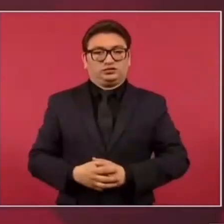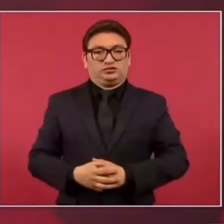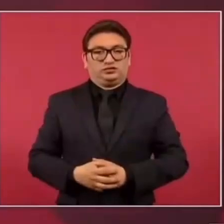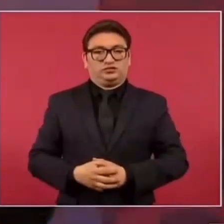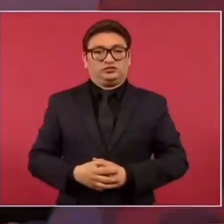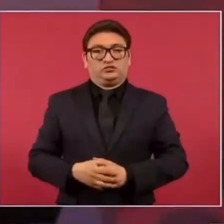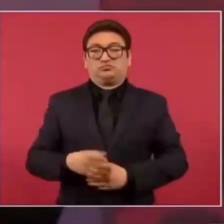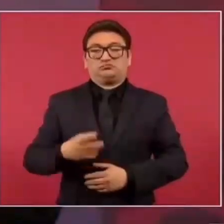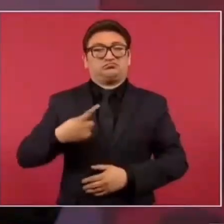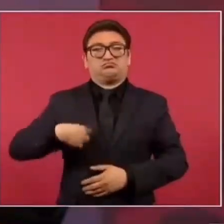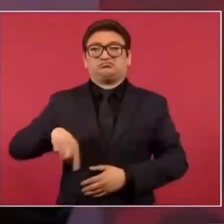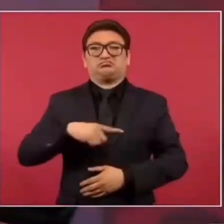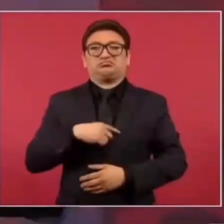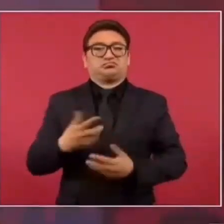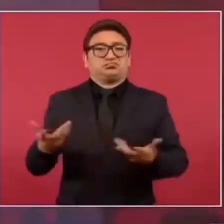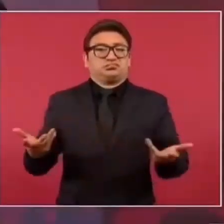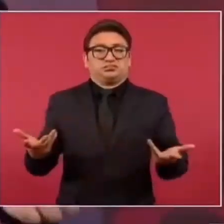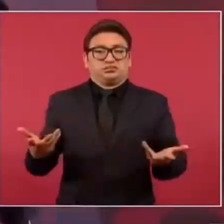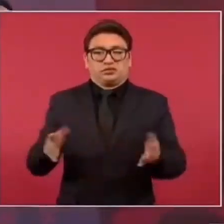éramos